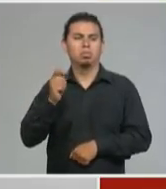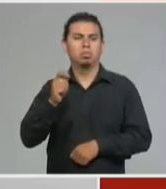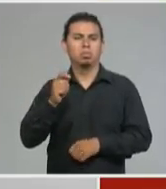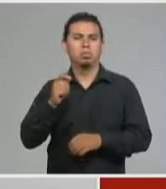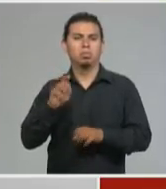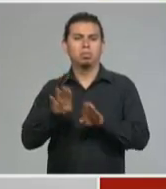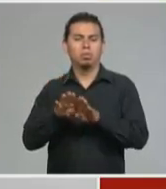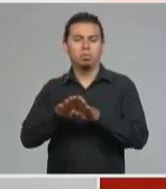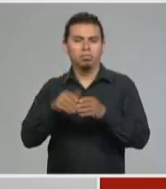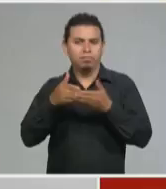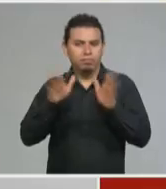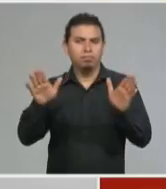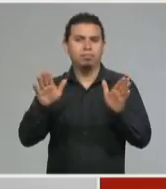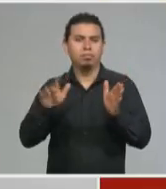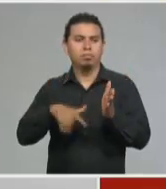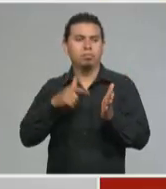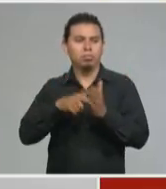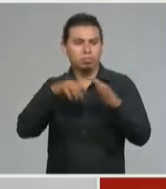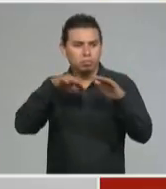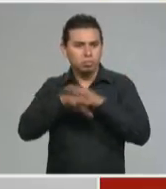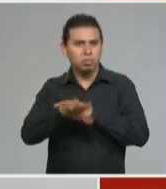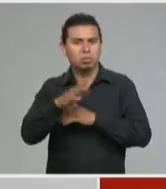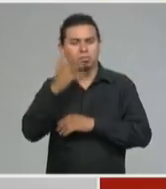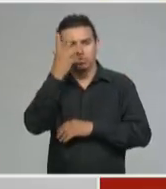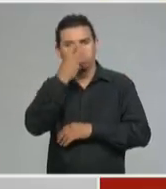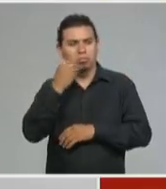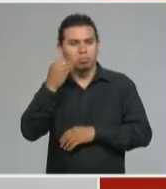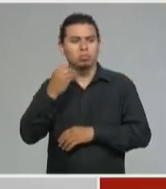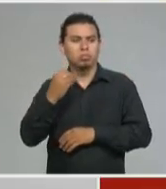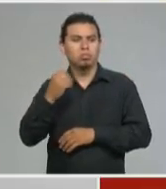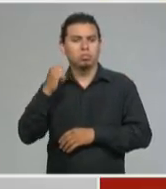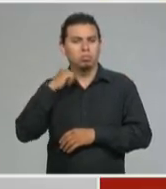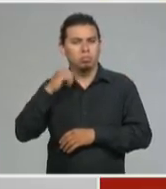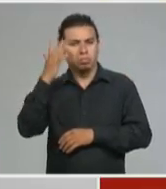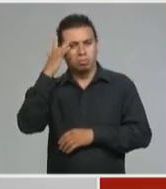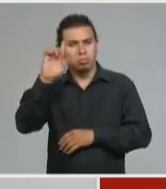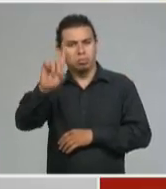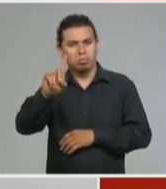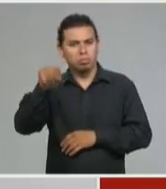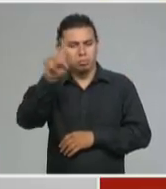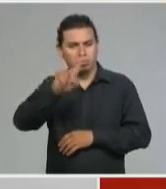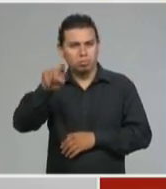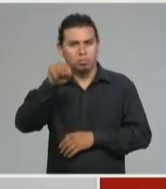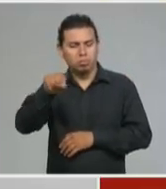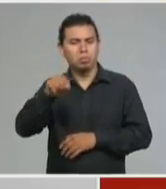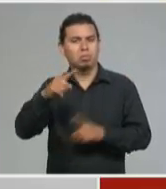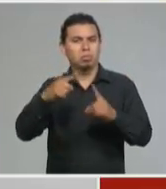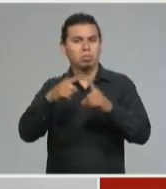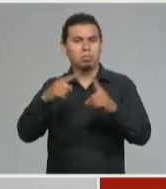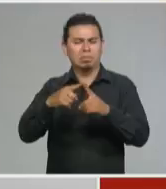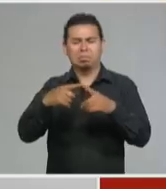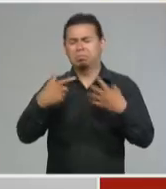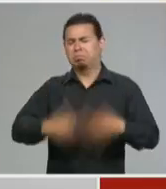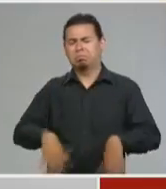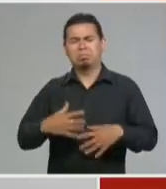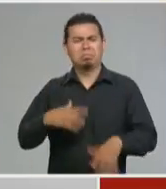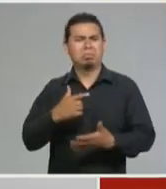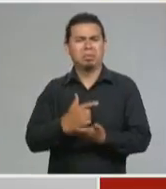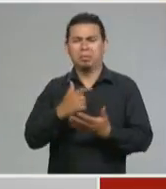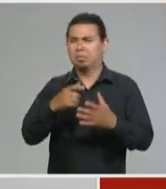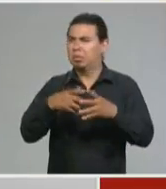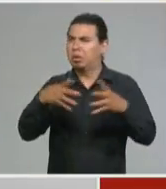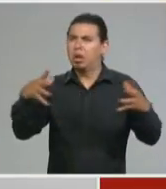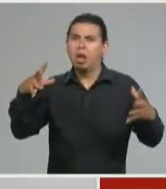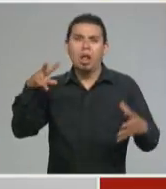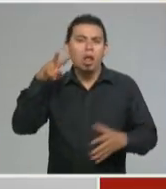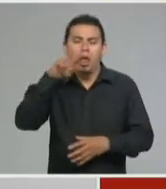edificios imponentes, un lugar bello y alegre. Santo Domingo, una de las iglesias más extravagantemente suntuosas del